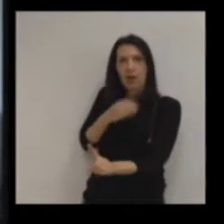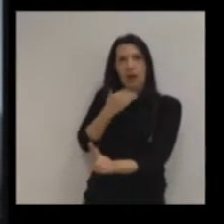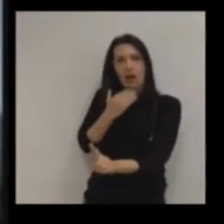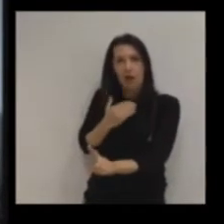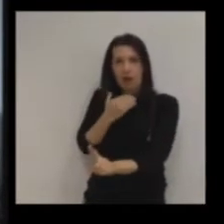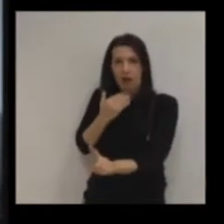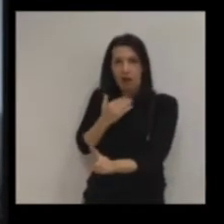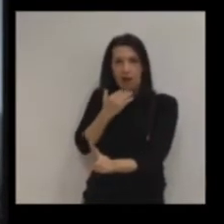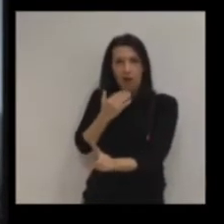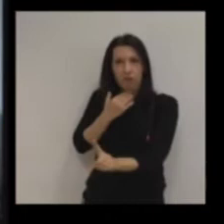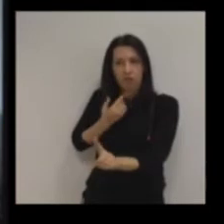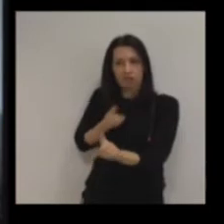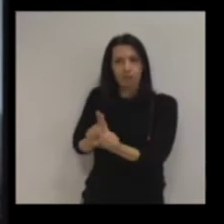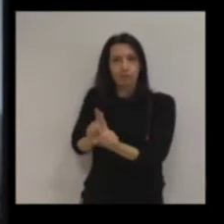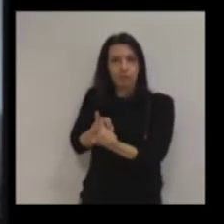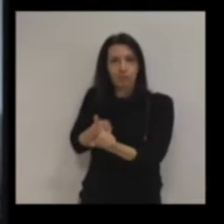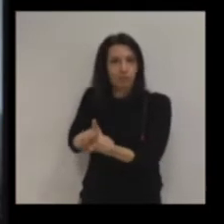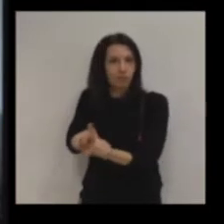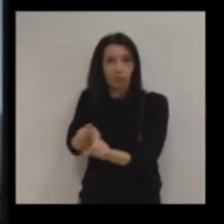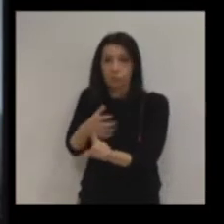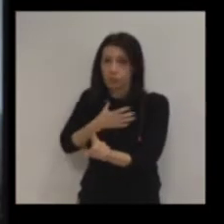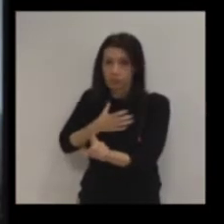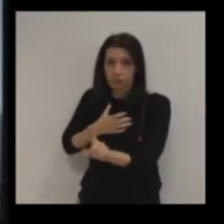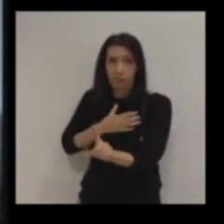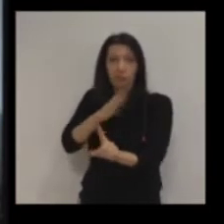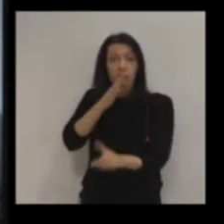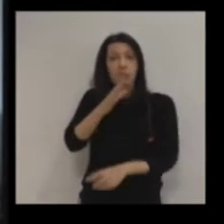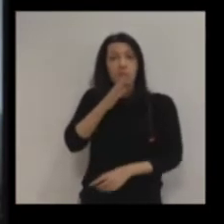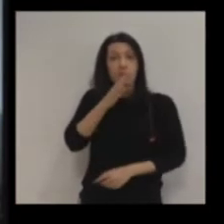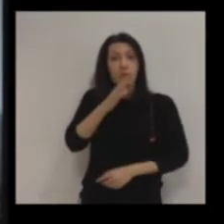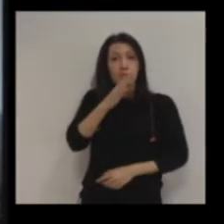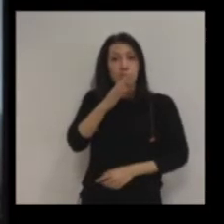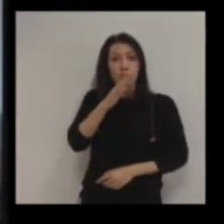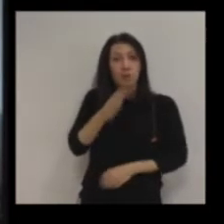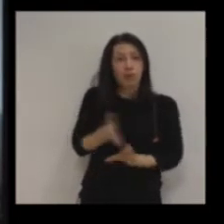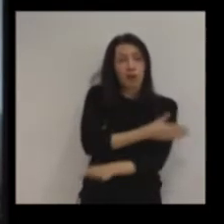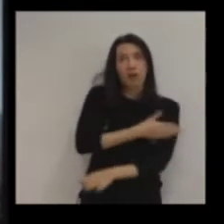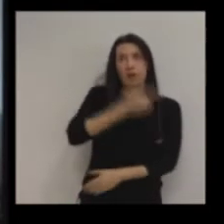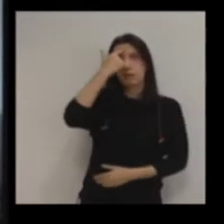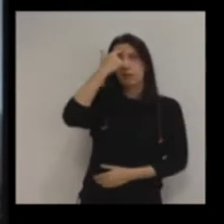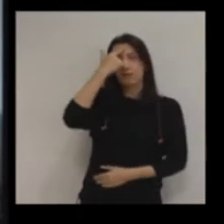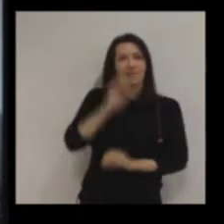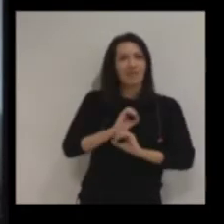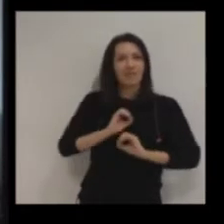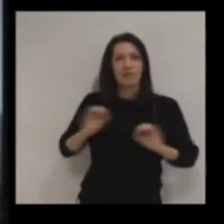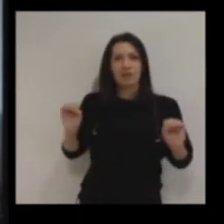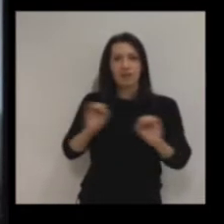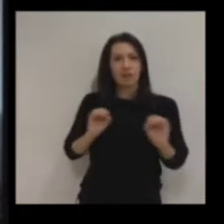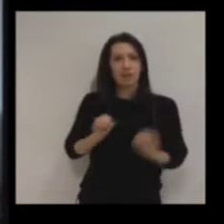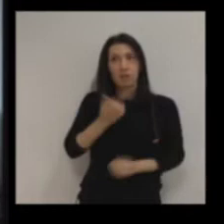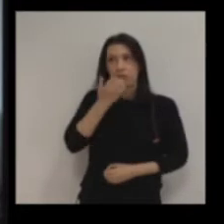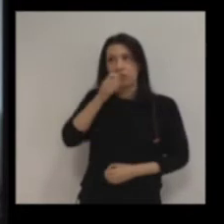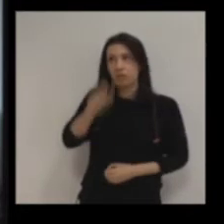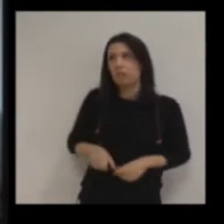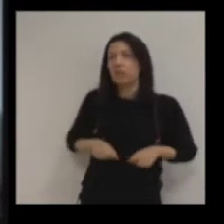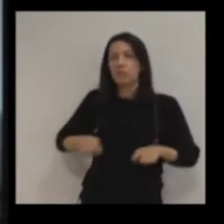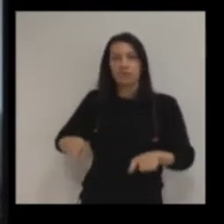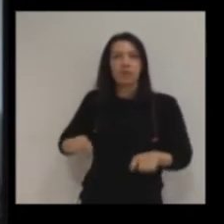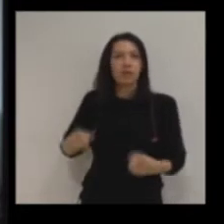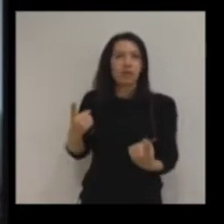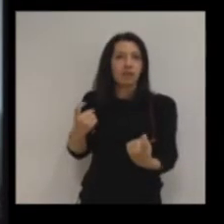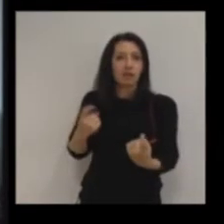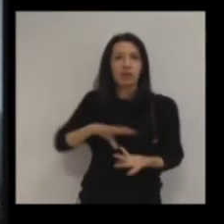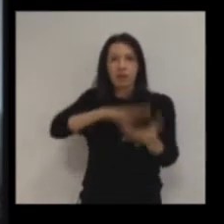así de su abogado, precisamente pues porque a lo mejor no se ha tenido en cuenta que una persona en silla de ruedas puede necesitar